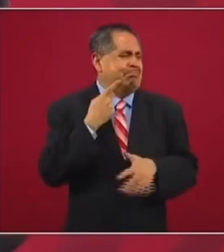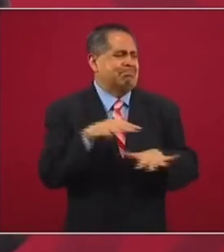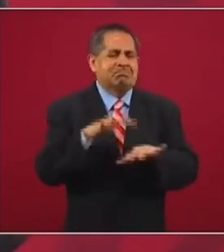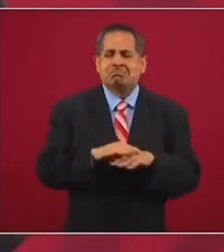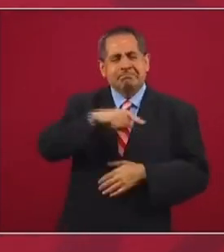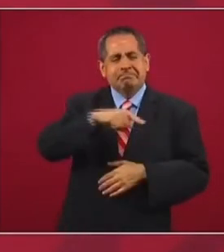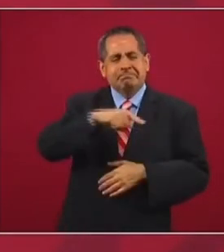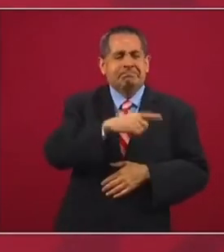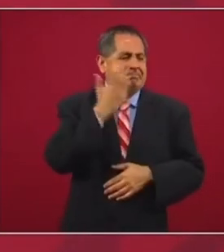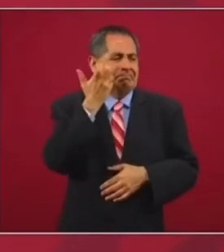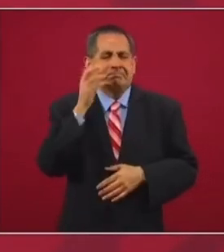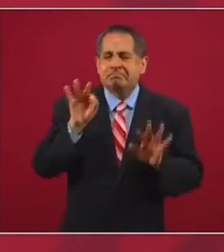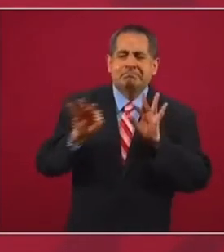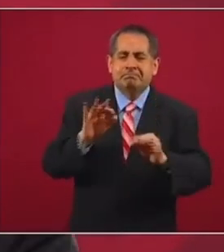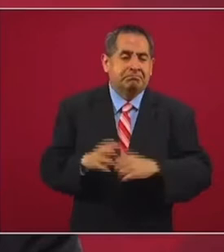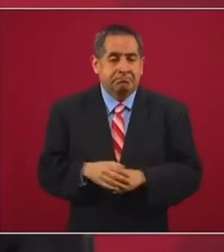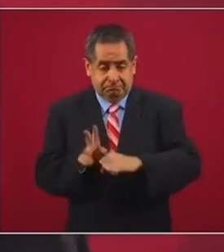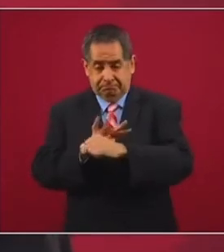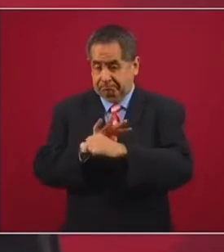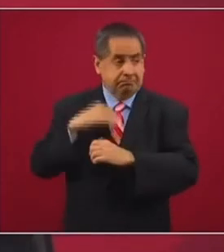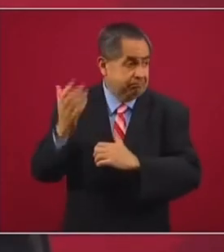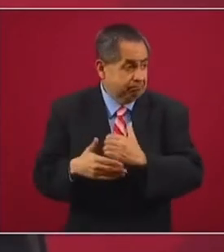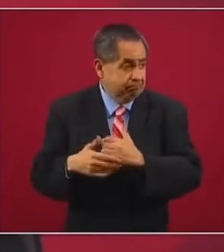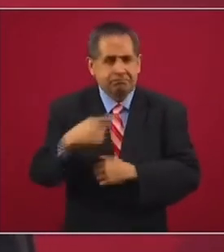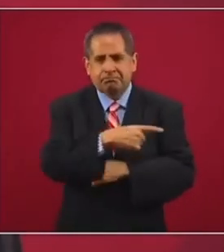politiquería. Y va a concluir la pandemia,